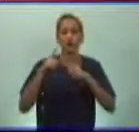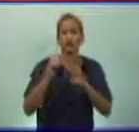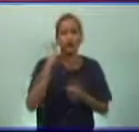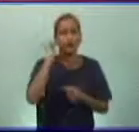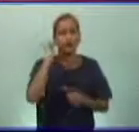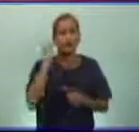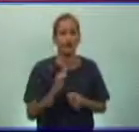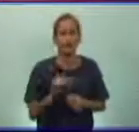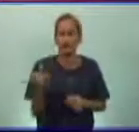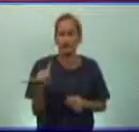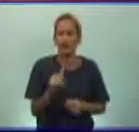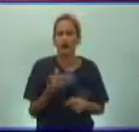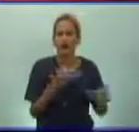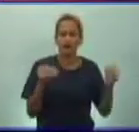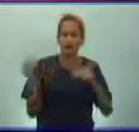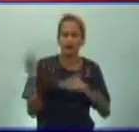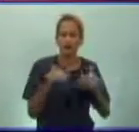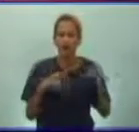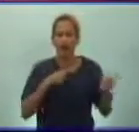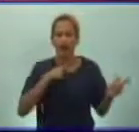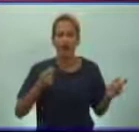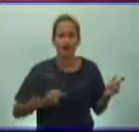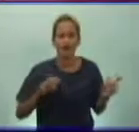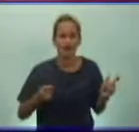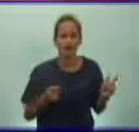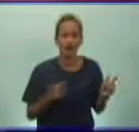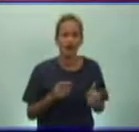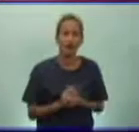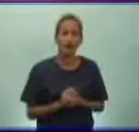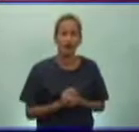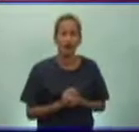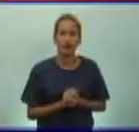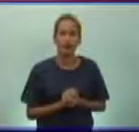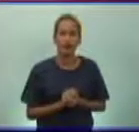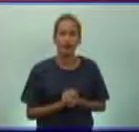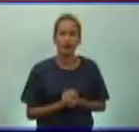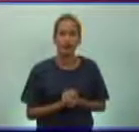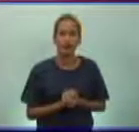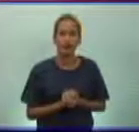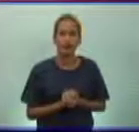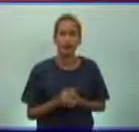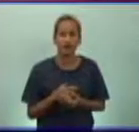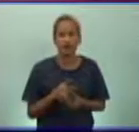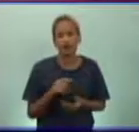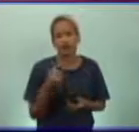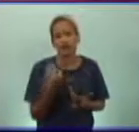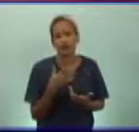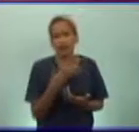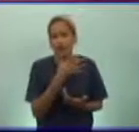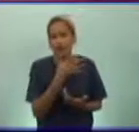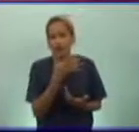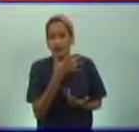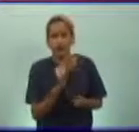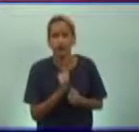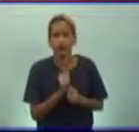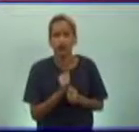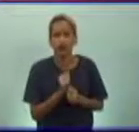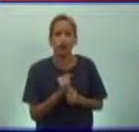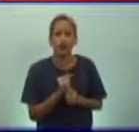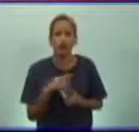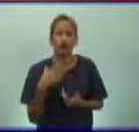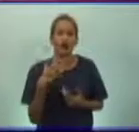en nuestras luchas por la independencia y que poseían cualidades iguales o parecidas a las de Celia